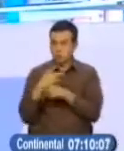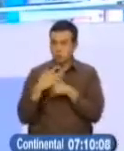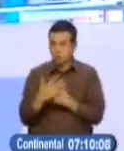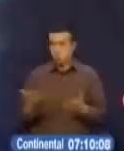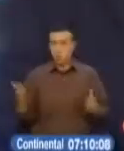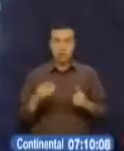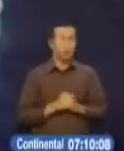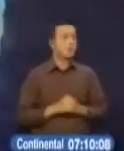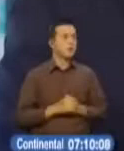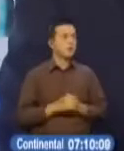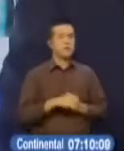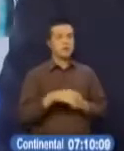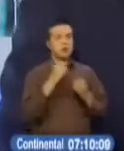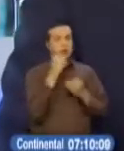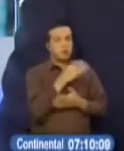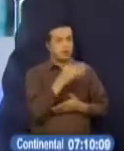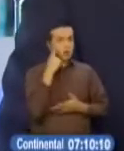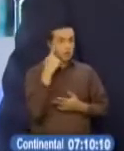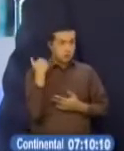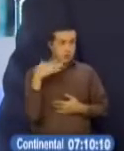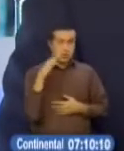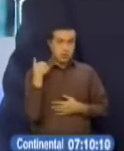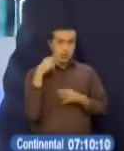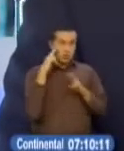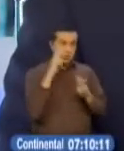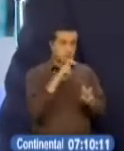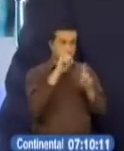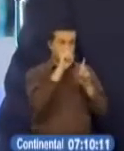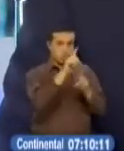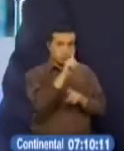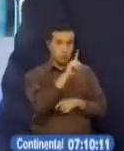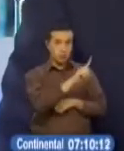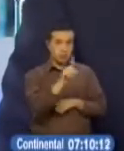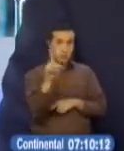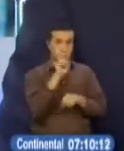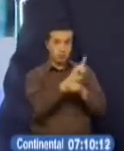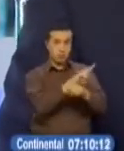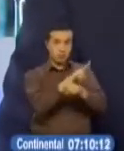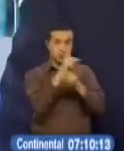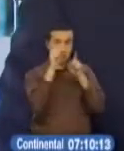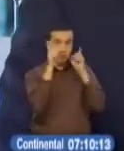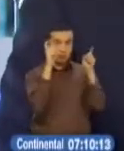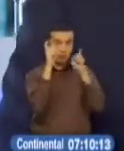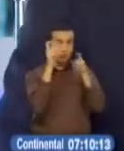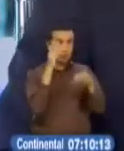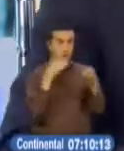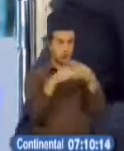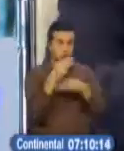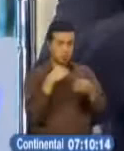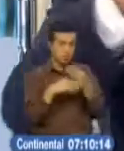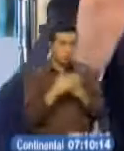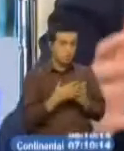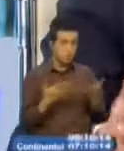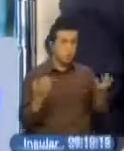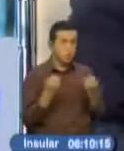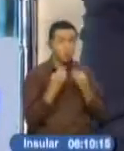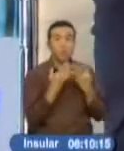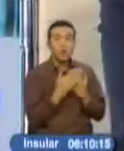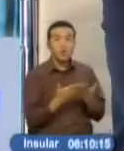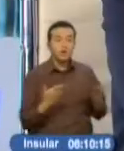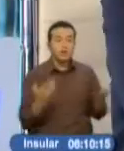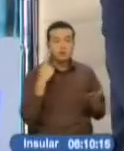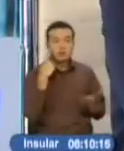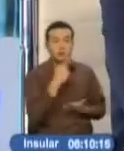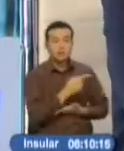Para que esto no quede solo en palabras, tenemos investigaciones, pregunto, de parte de la Superintendencia de Control de Poder de Mercado, de cuántos productos